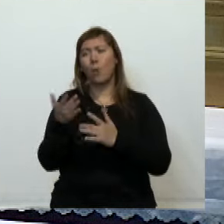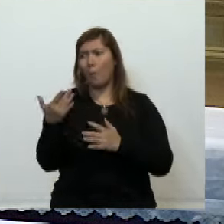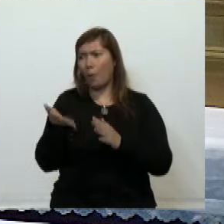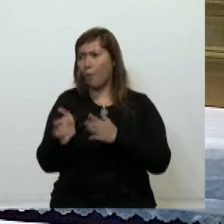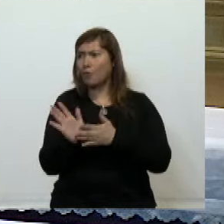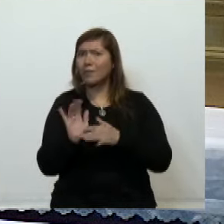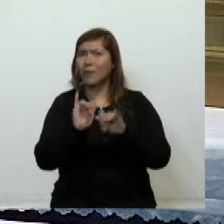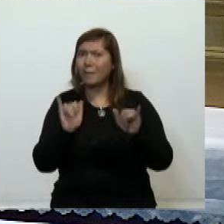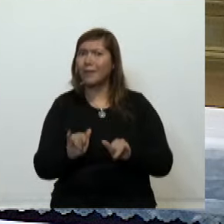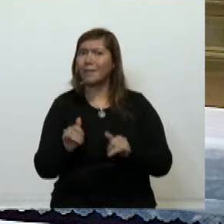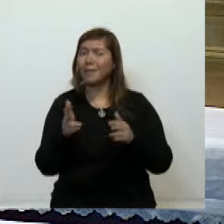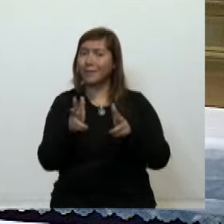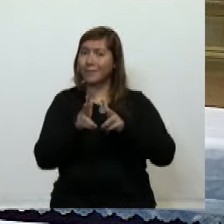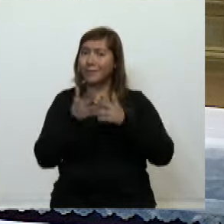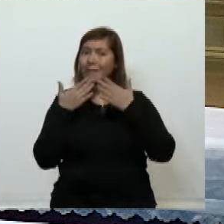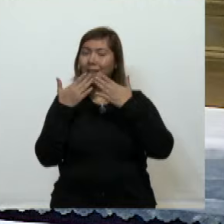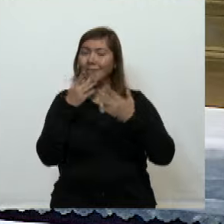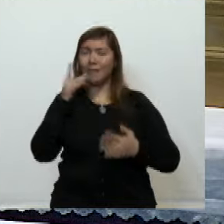a Dios.